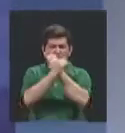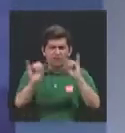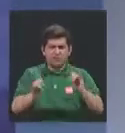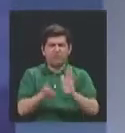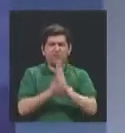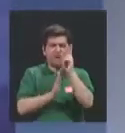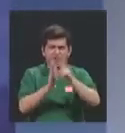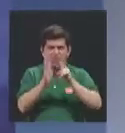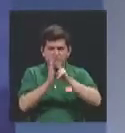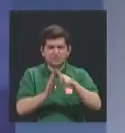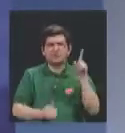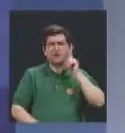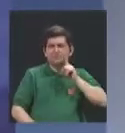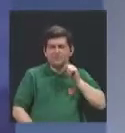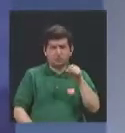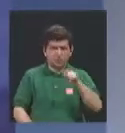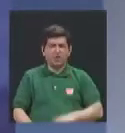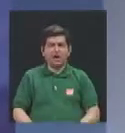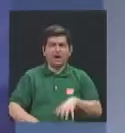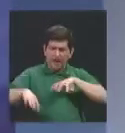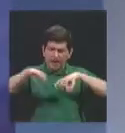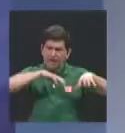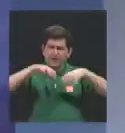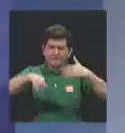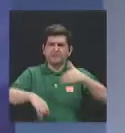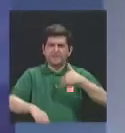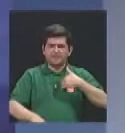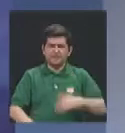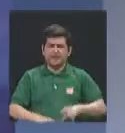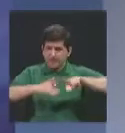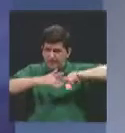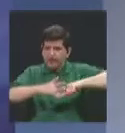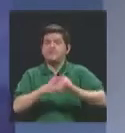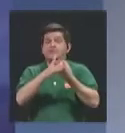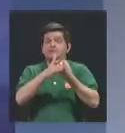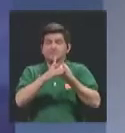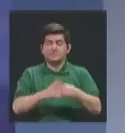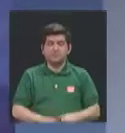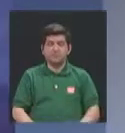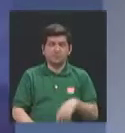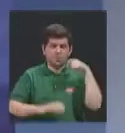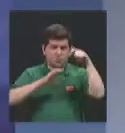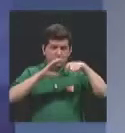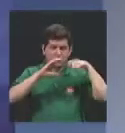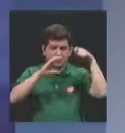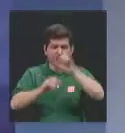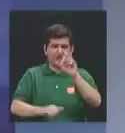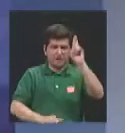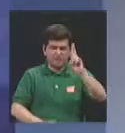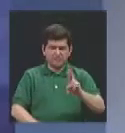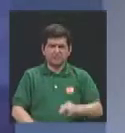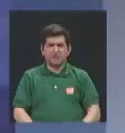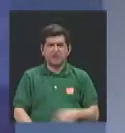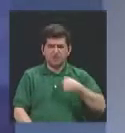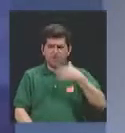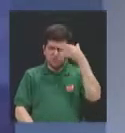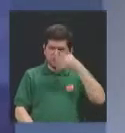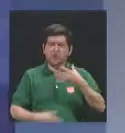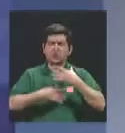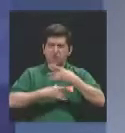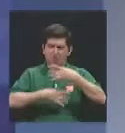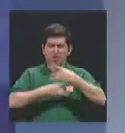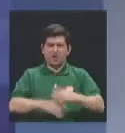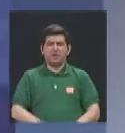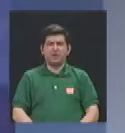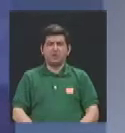rodando independientes, documentales, de ficción. Creo que hay todo un movimiento, ¿no? Un despertar, ¿no? Aquí del cine en Costa